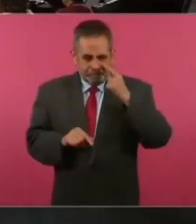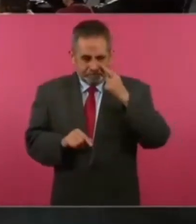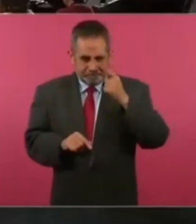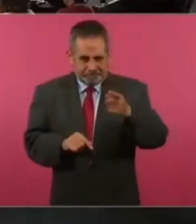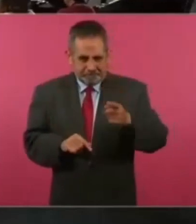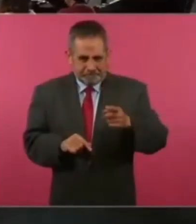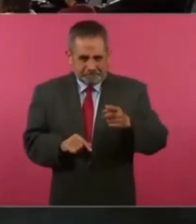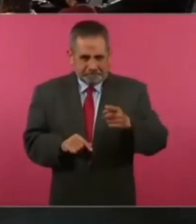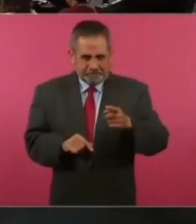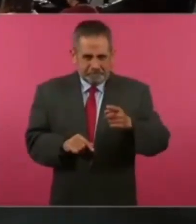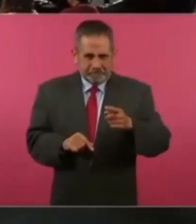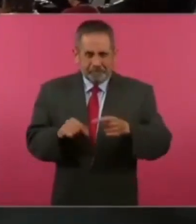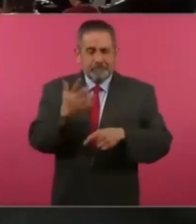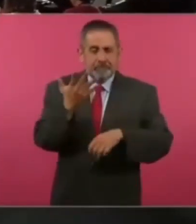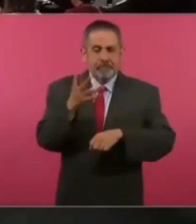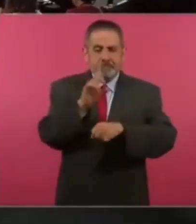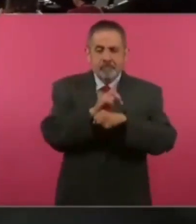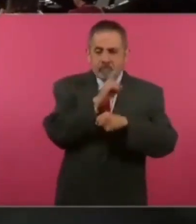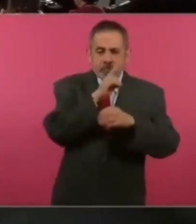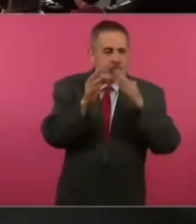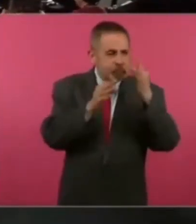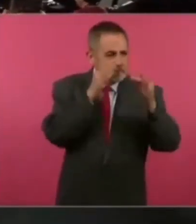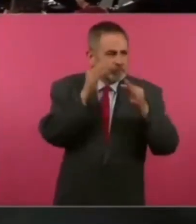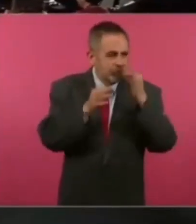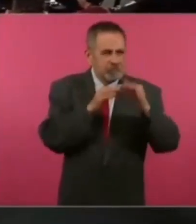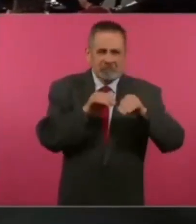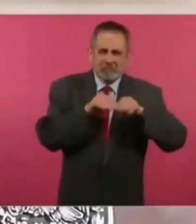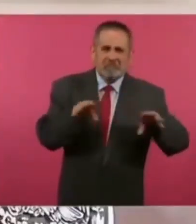de 5 días de noticias.